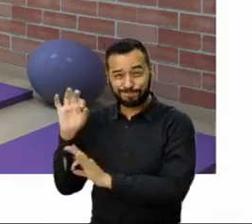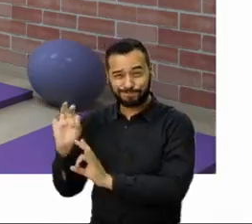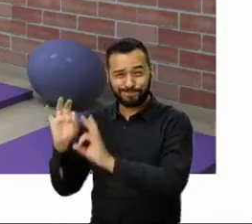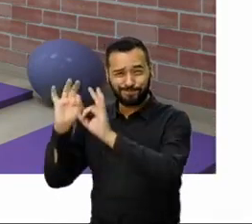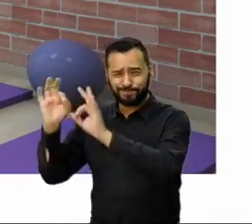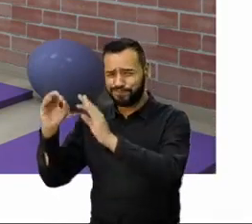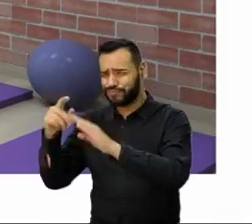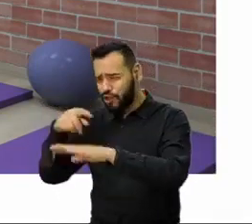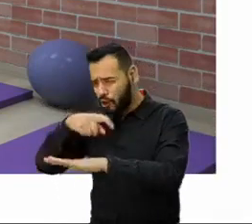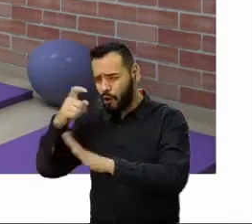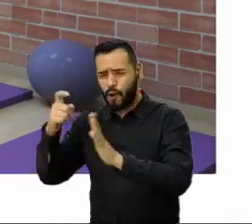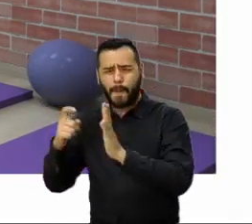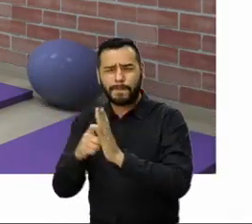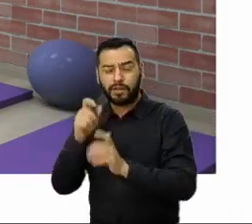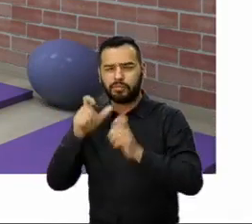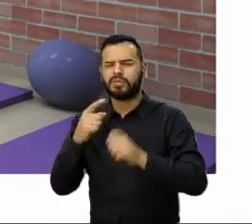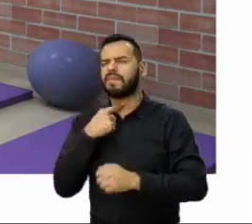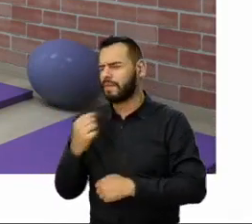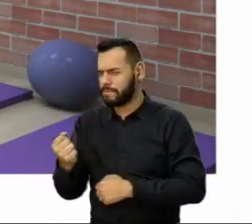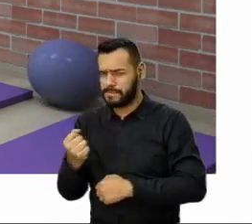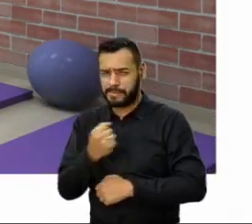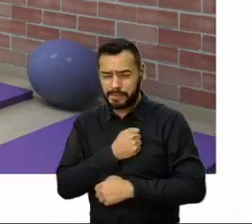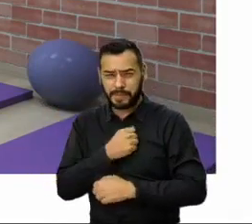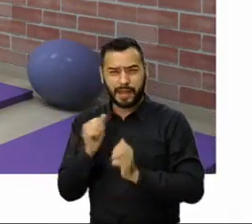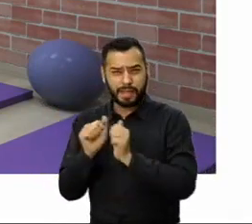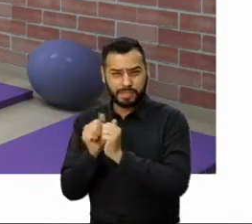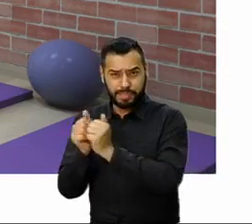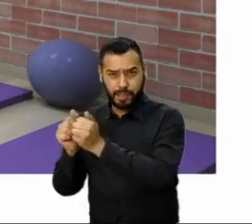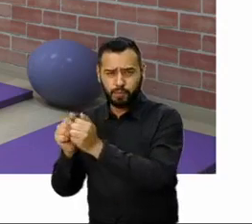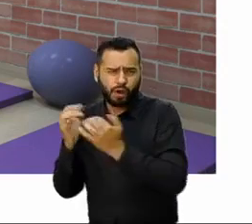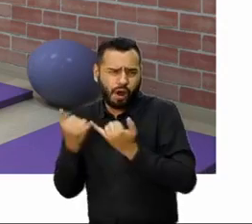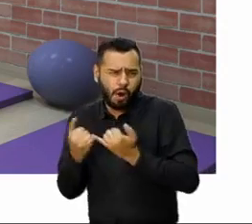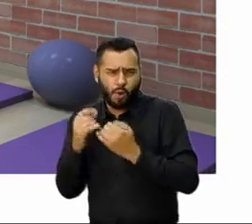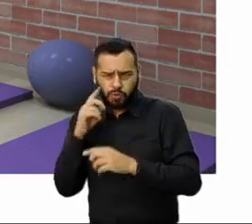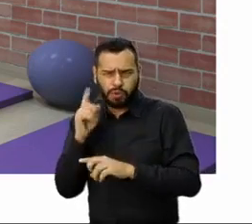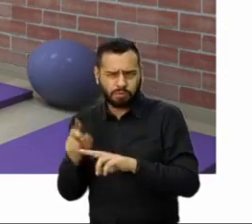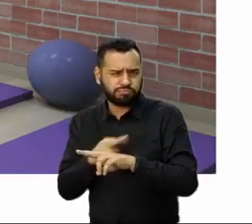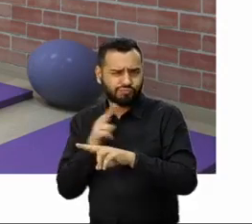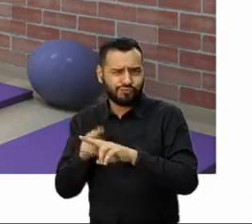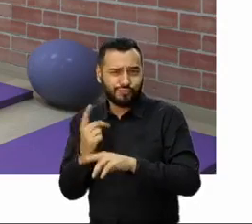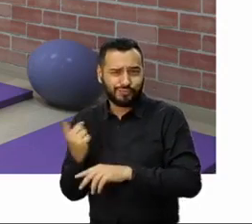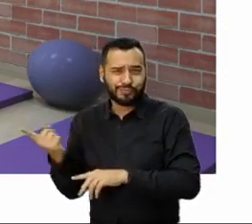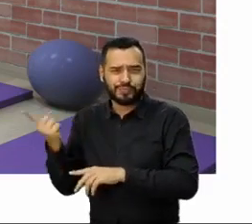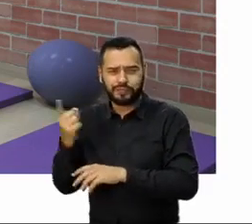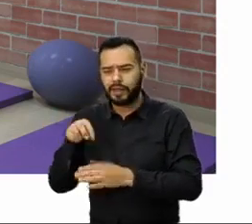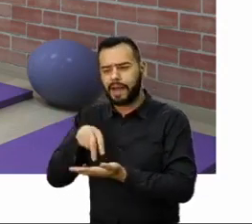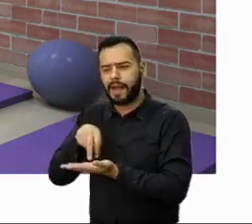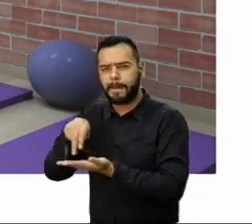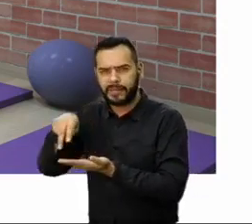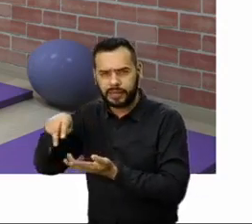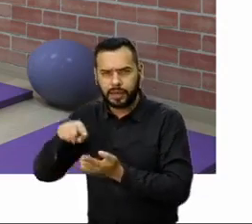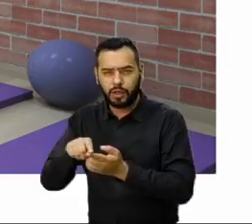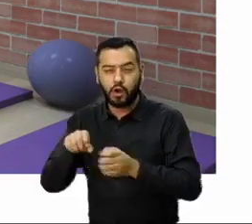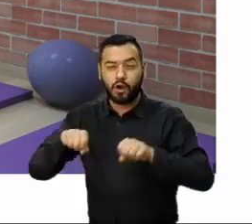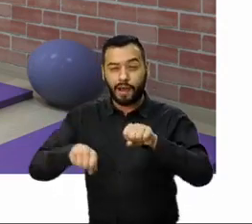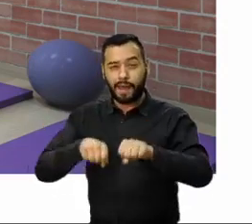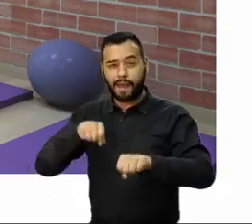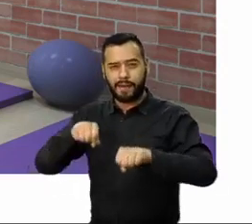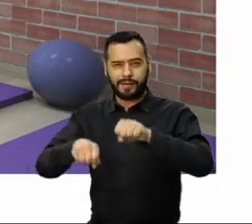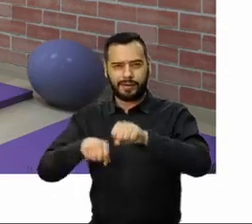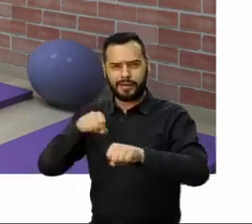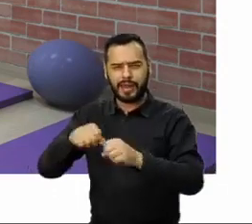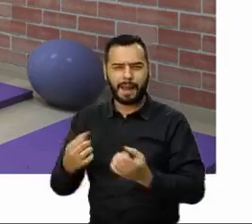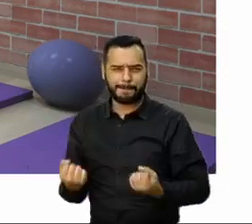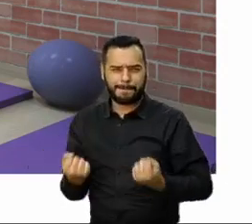este gimnasio es muy completo para los amantes del deporte que en este momento es muy común tenemos caminadora elíptica las pesas y en